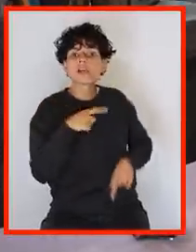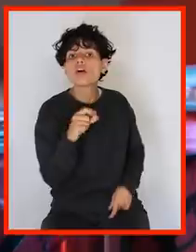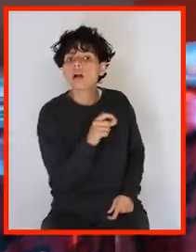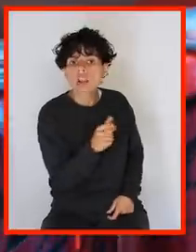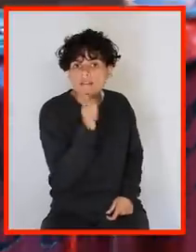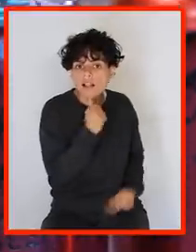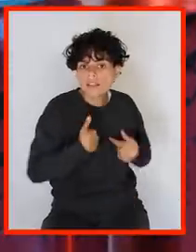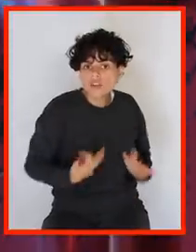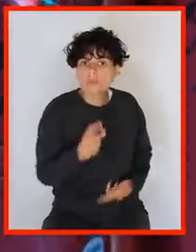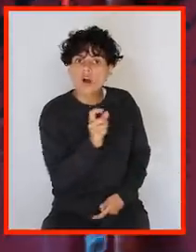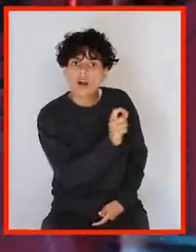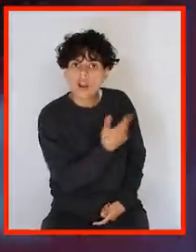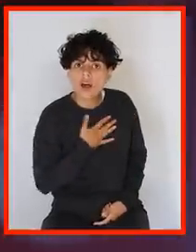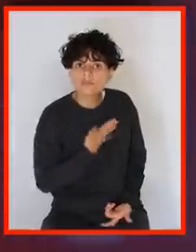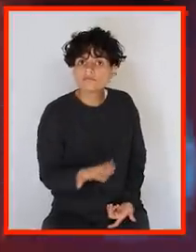vos.